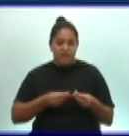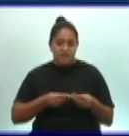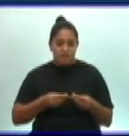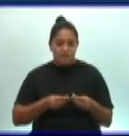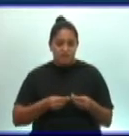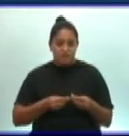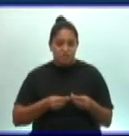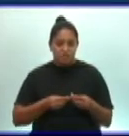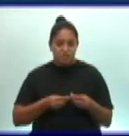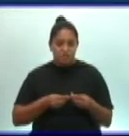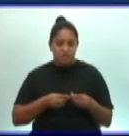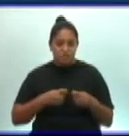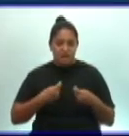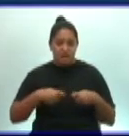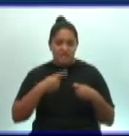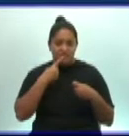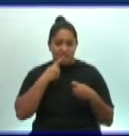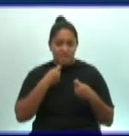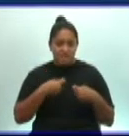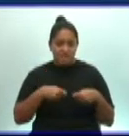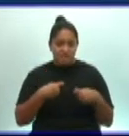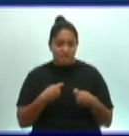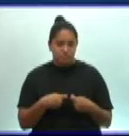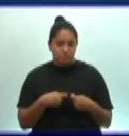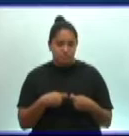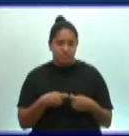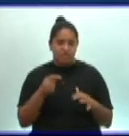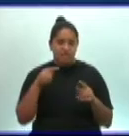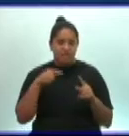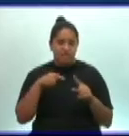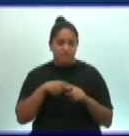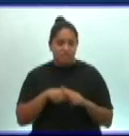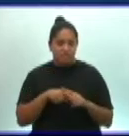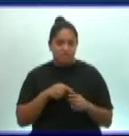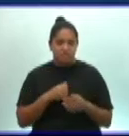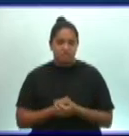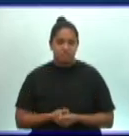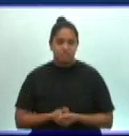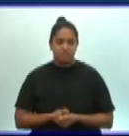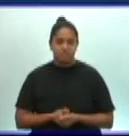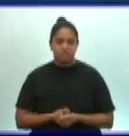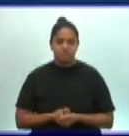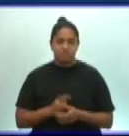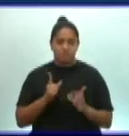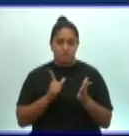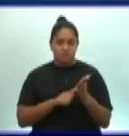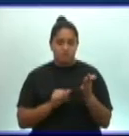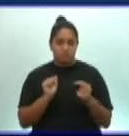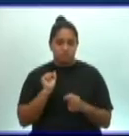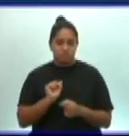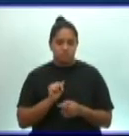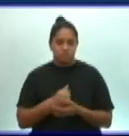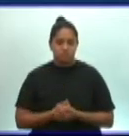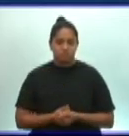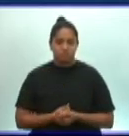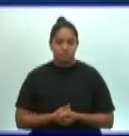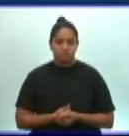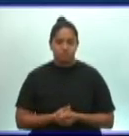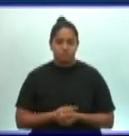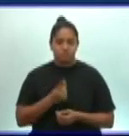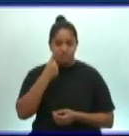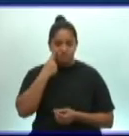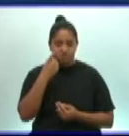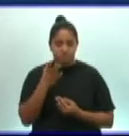cartulina que atraviesa o que es atravesada por un conductor rectilíneo y por el que circula una corriente eléctrica. Aquí está la